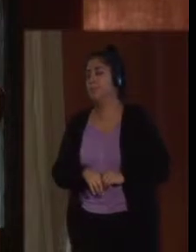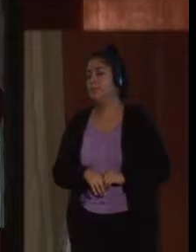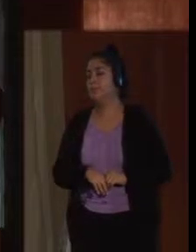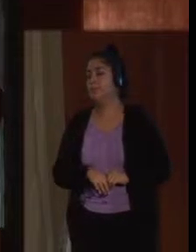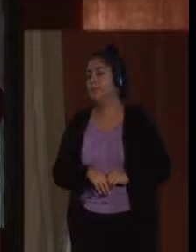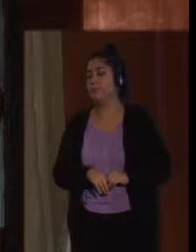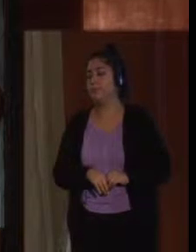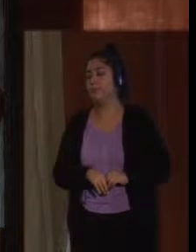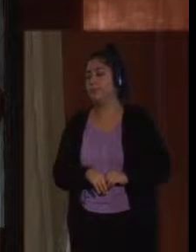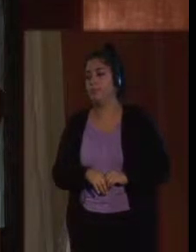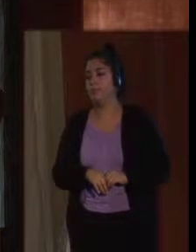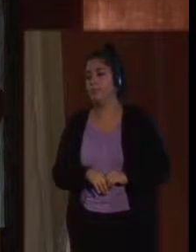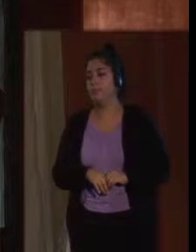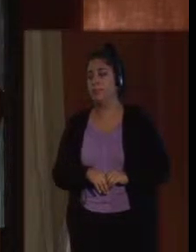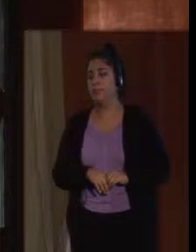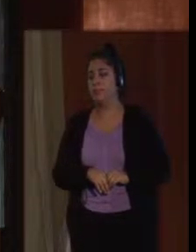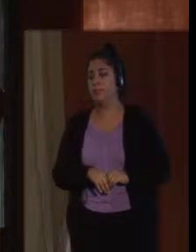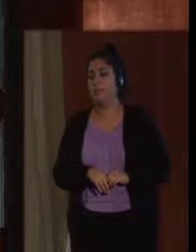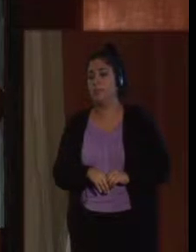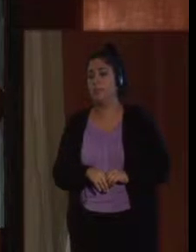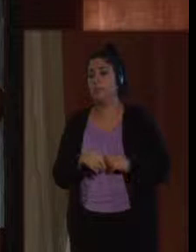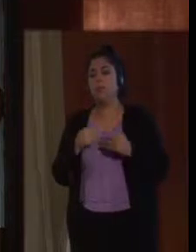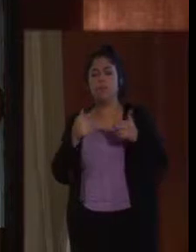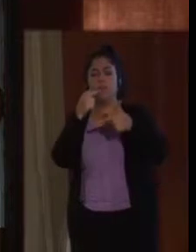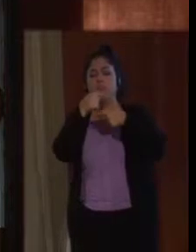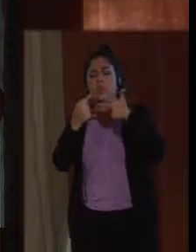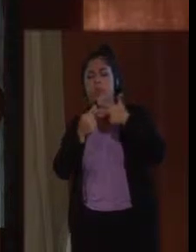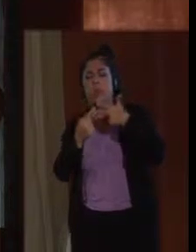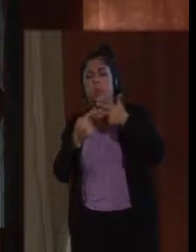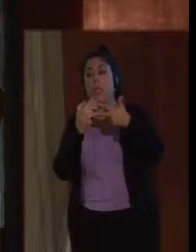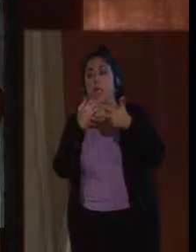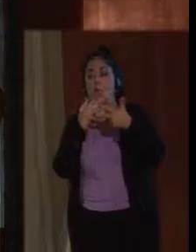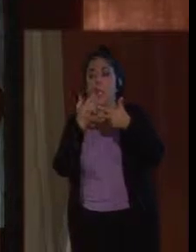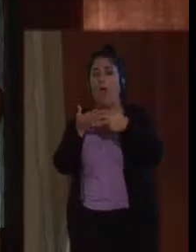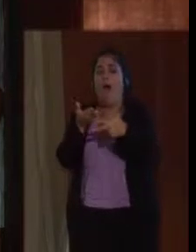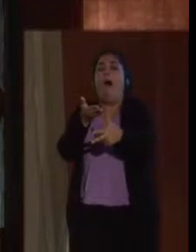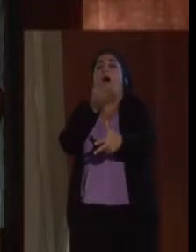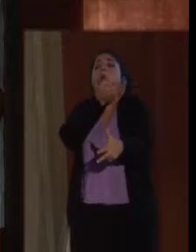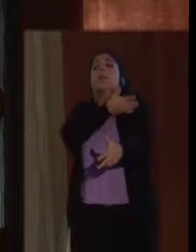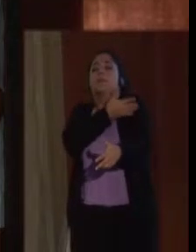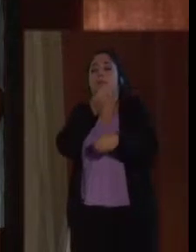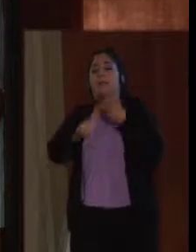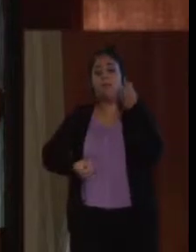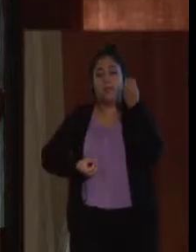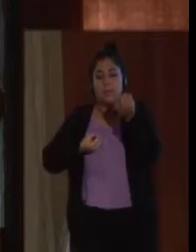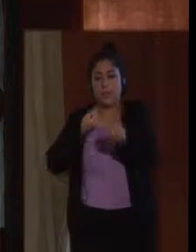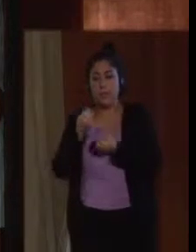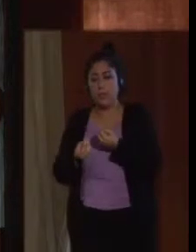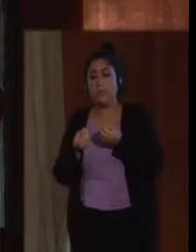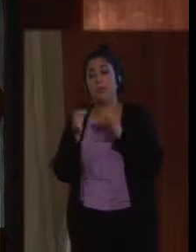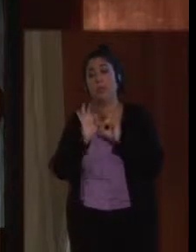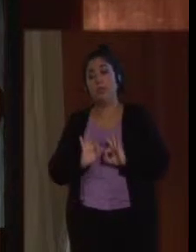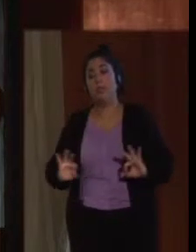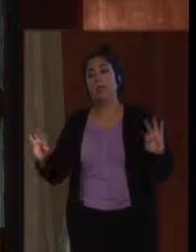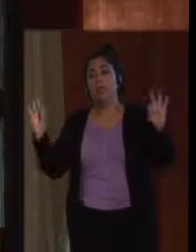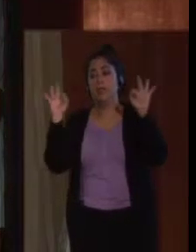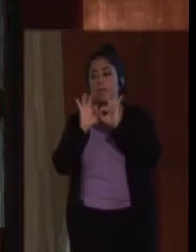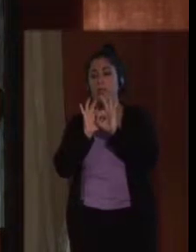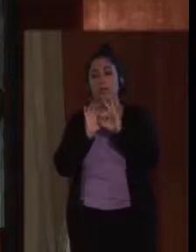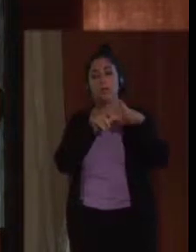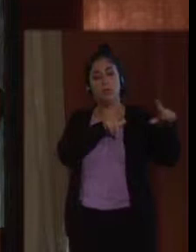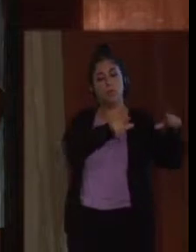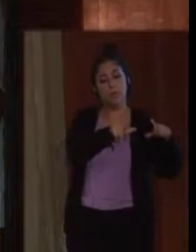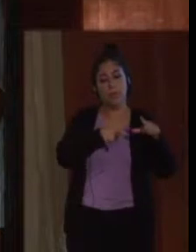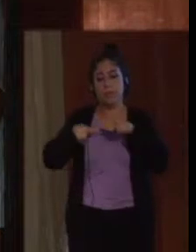caso peruano, zonas que le llamamos nosotros regiones o departamentos, ¿no? El Cusco, que a lo mejor muchos lo deben conocer, la región